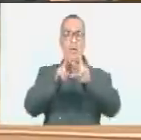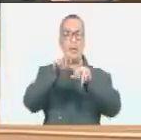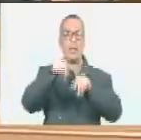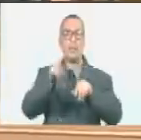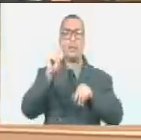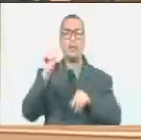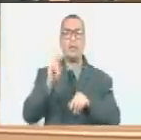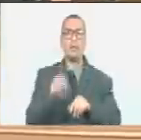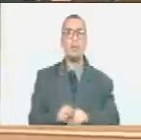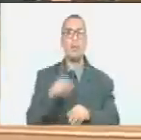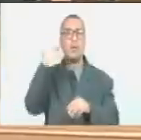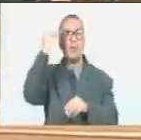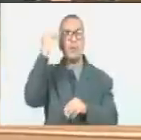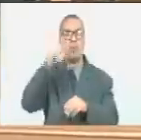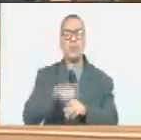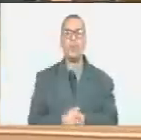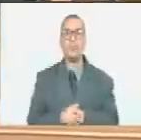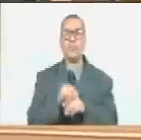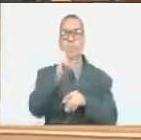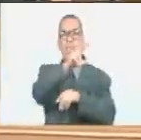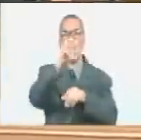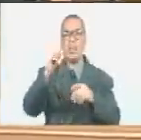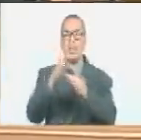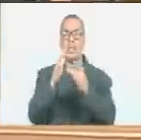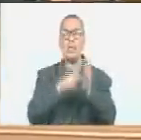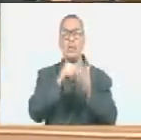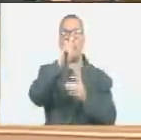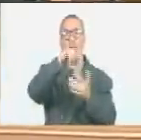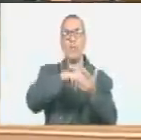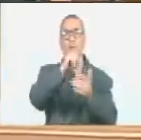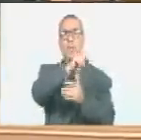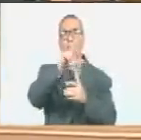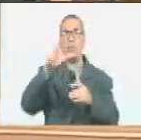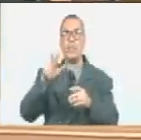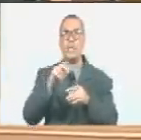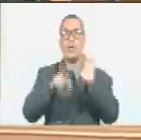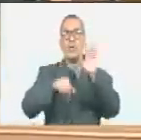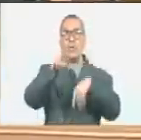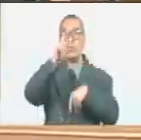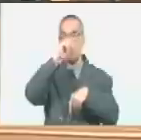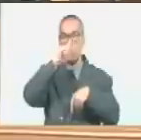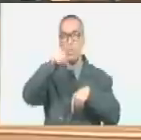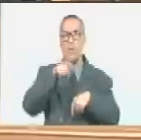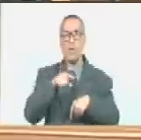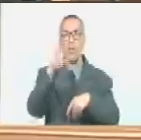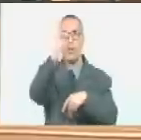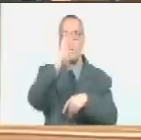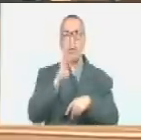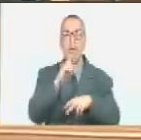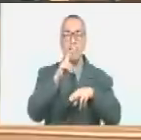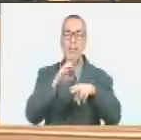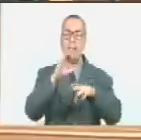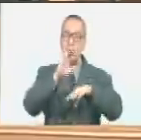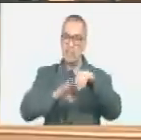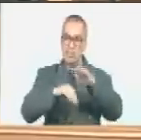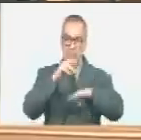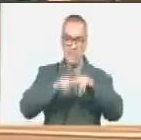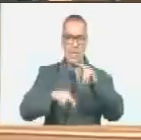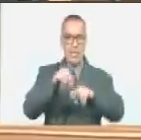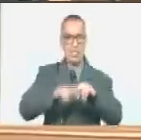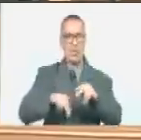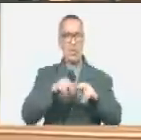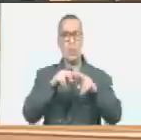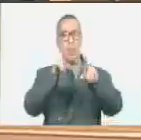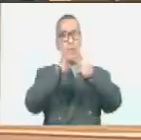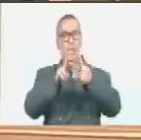Venezuela. Considerando que el 30 de abril de 2023 se cumplen 12 años de la creación de la Gran Misión Vivienda